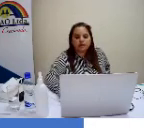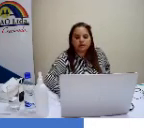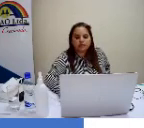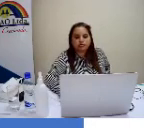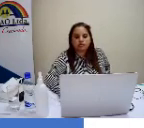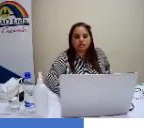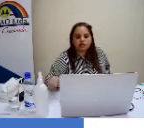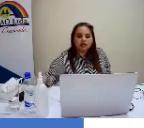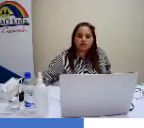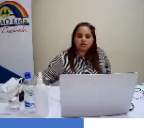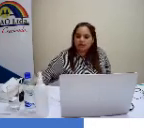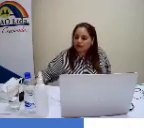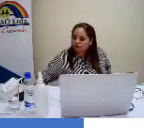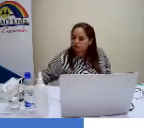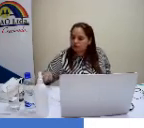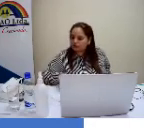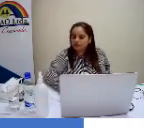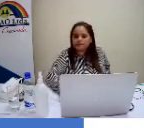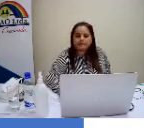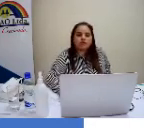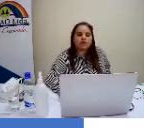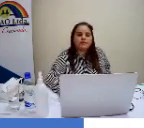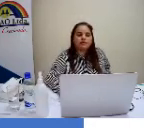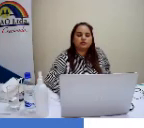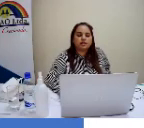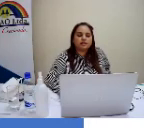mitos que a veces uno tiene con las personas